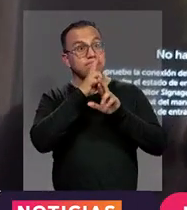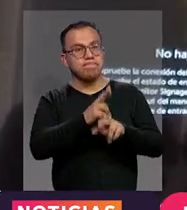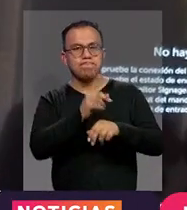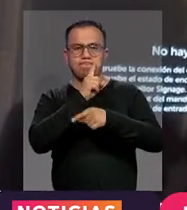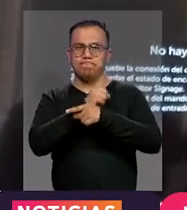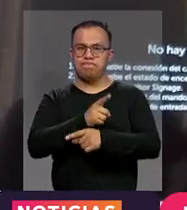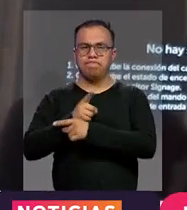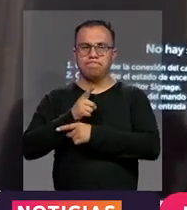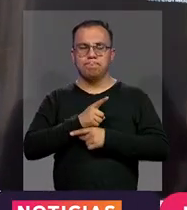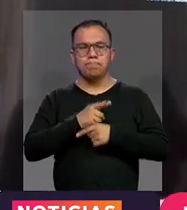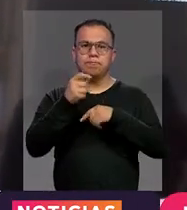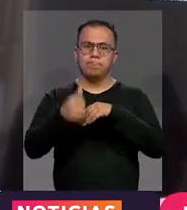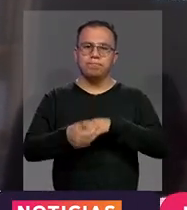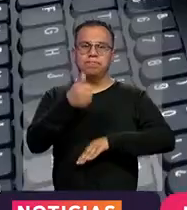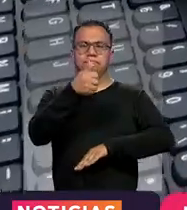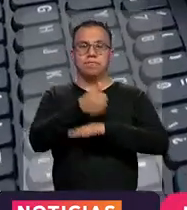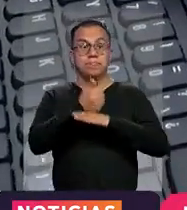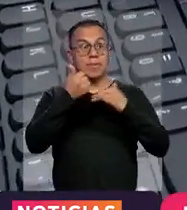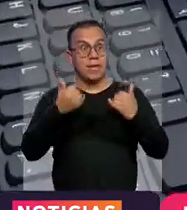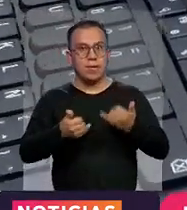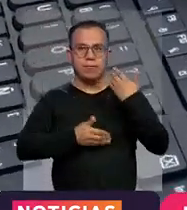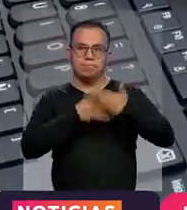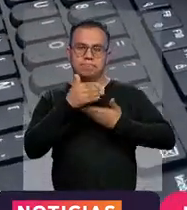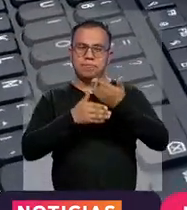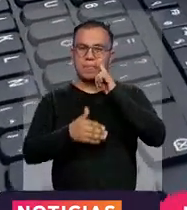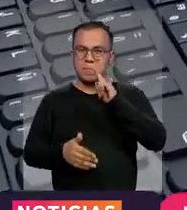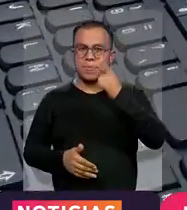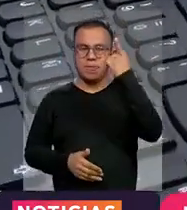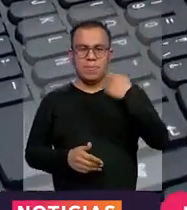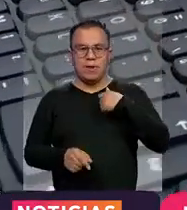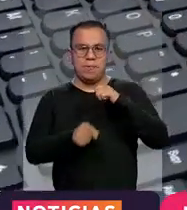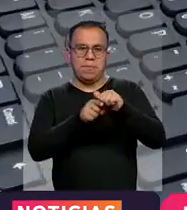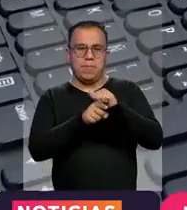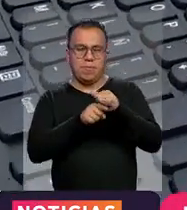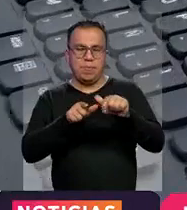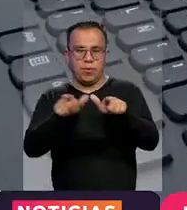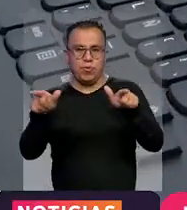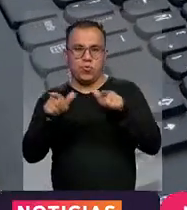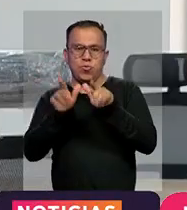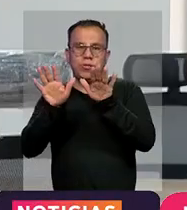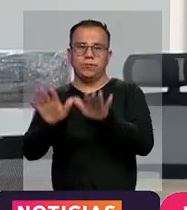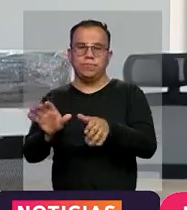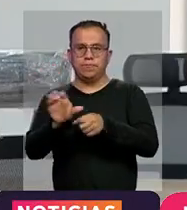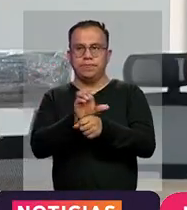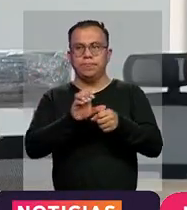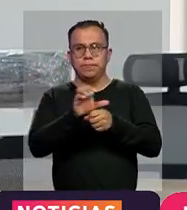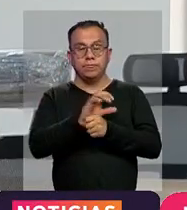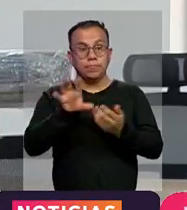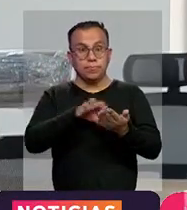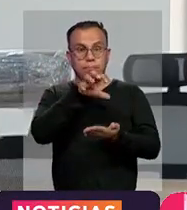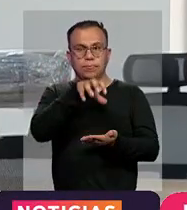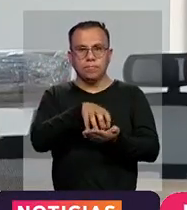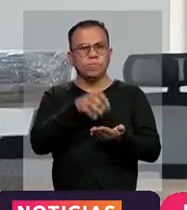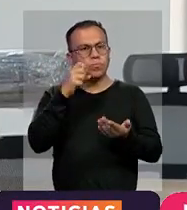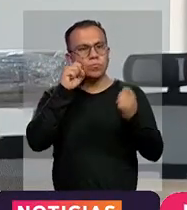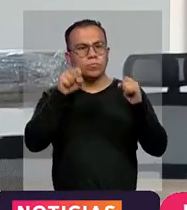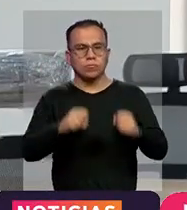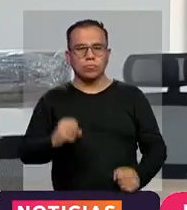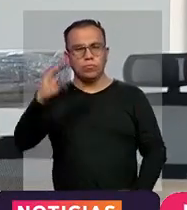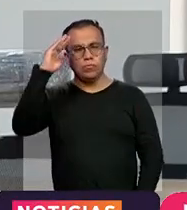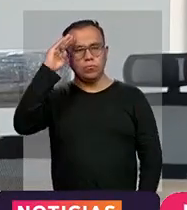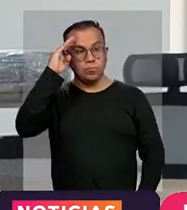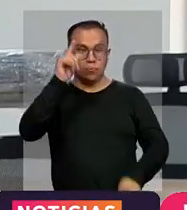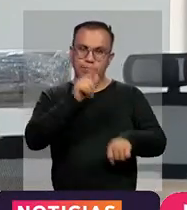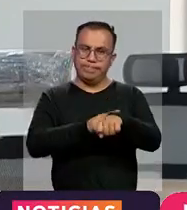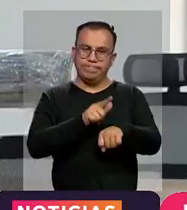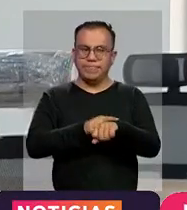por parte de las autoridades y se convierte en el primero en instalarse en esta zona de la ciudad este centro de monitoreo nos va a permitir a los policía mejorar los